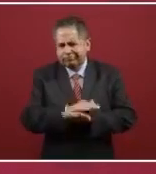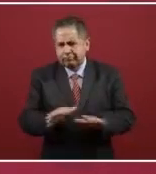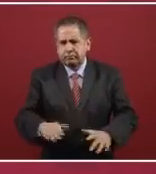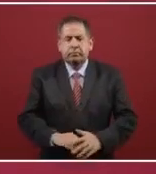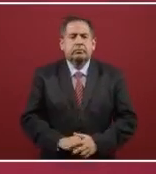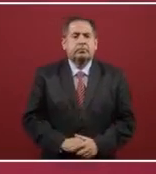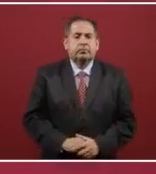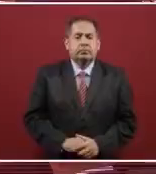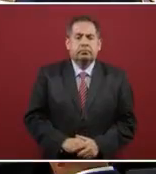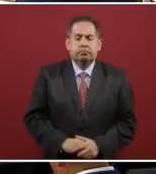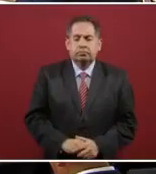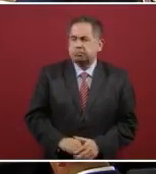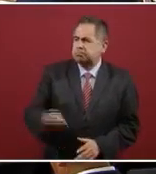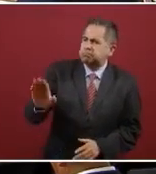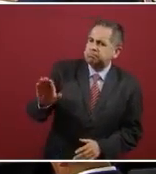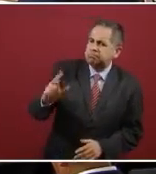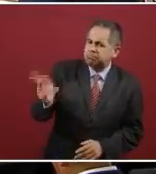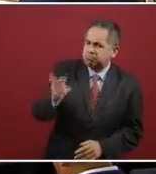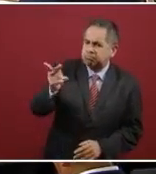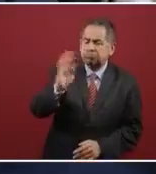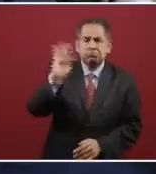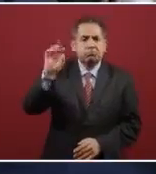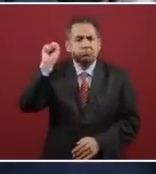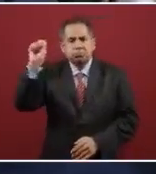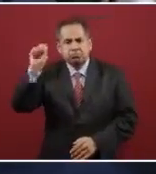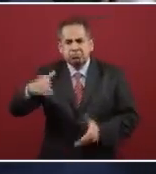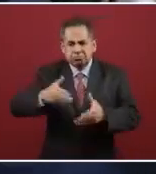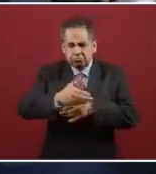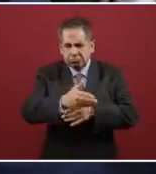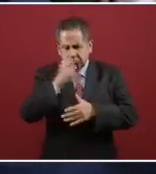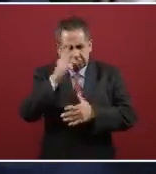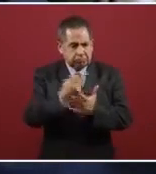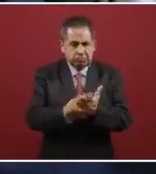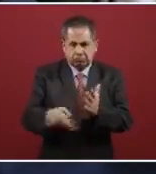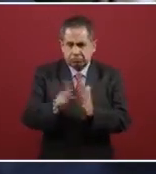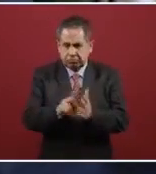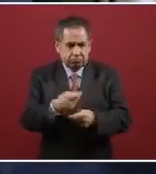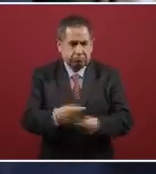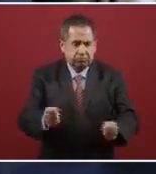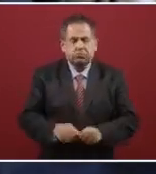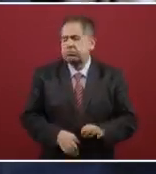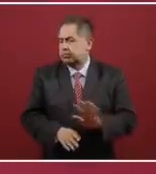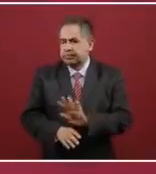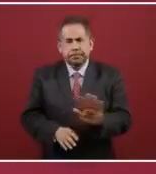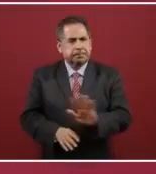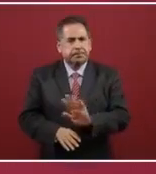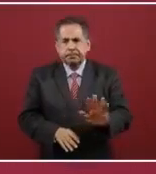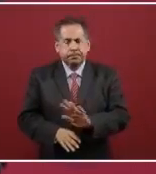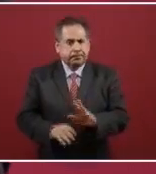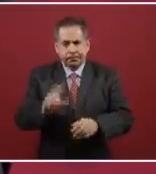Pero entonces, ¿no hay riesgo de que el sindicato meta mano en el reparto de las plazas? No,